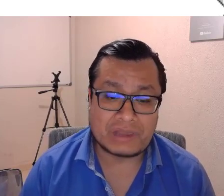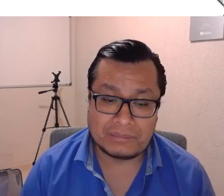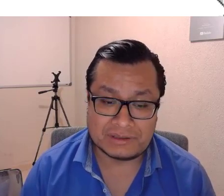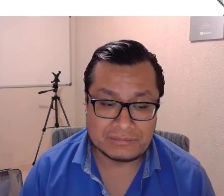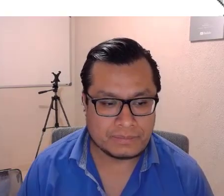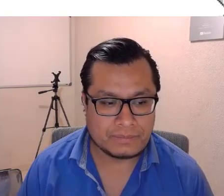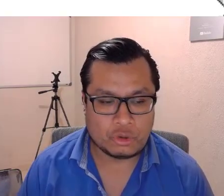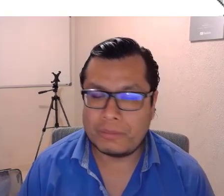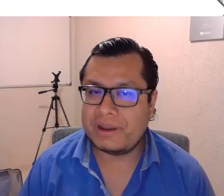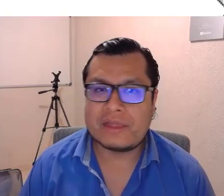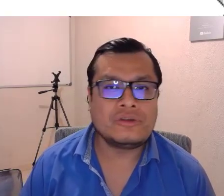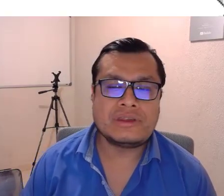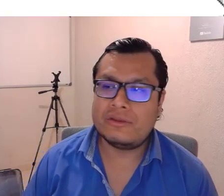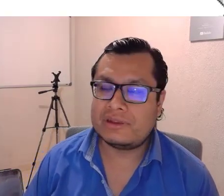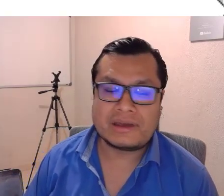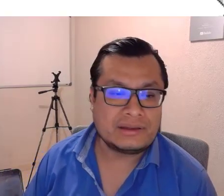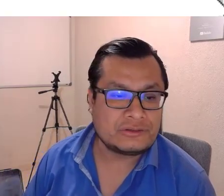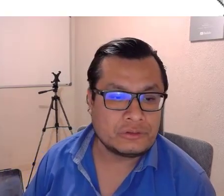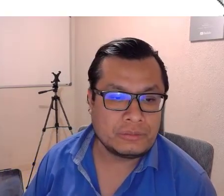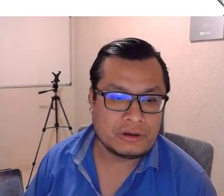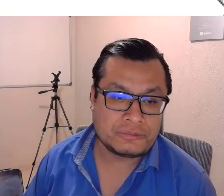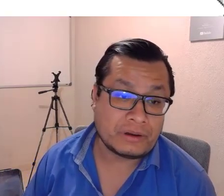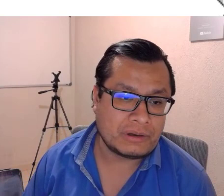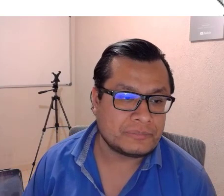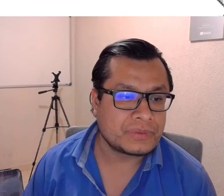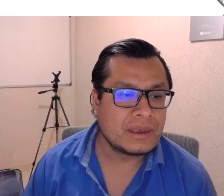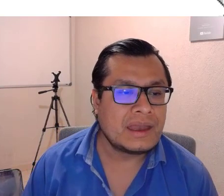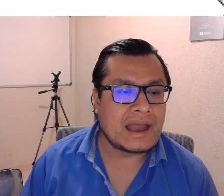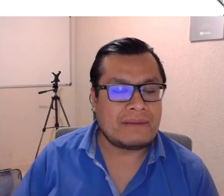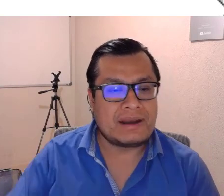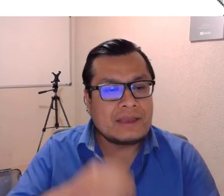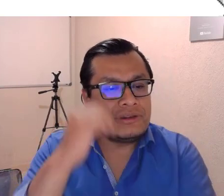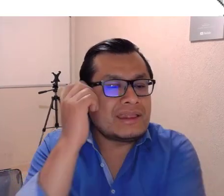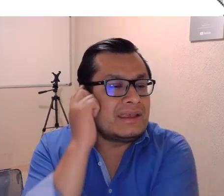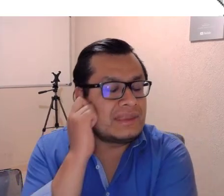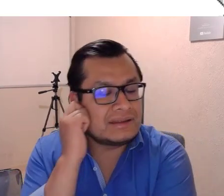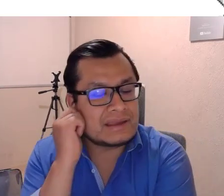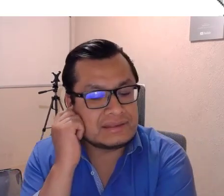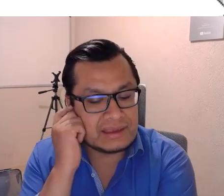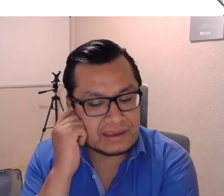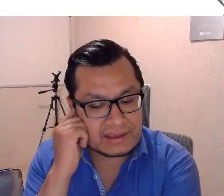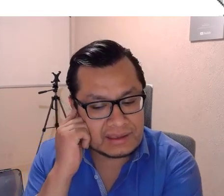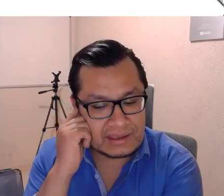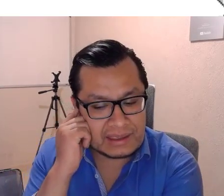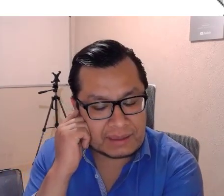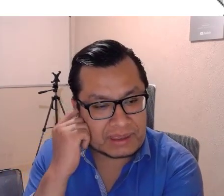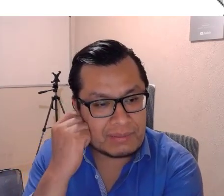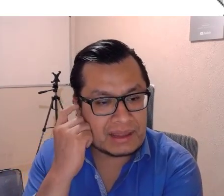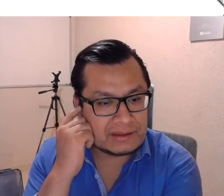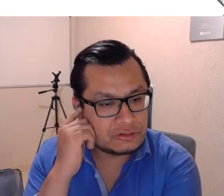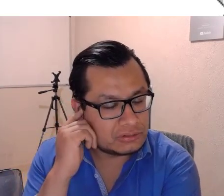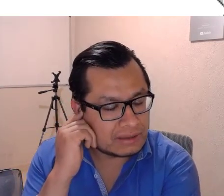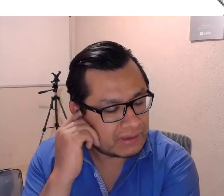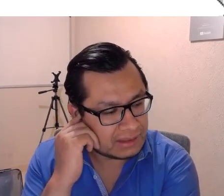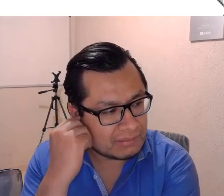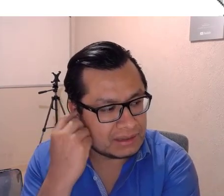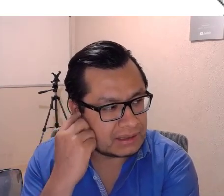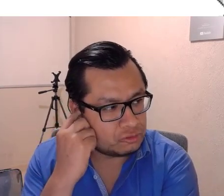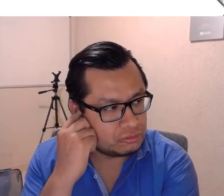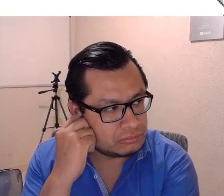microsoft teams yo en verdad no sé de dónde sacan estos números pero bueno hay un detalle interesante y que me llama la atención